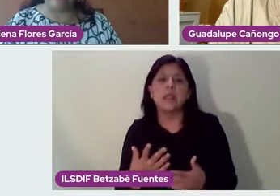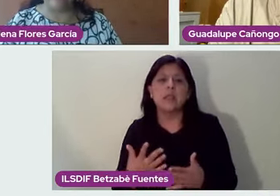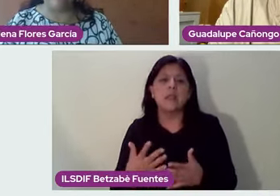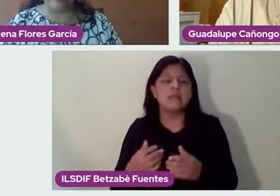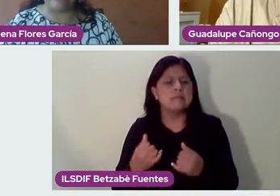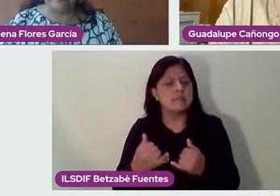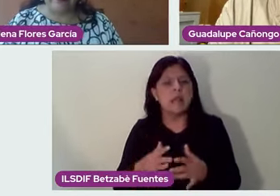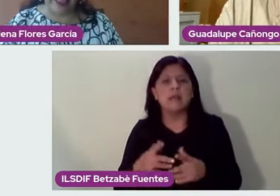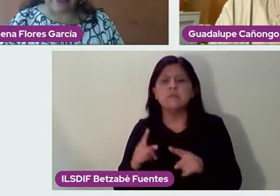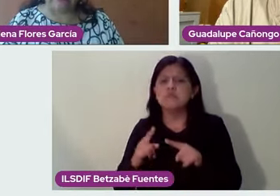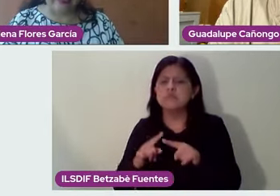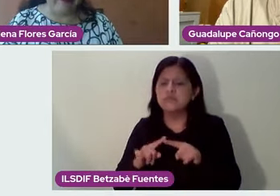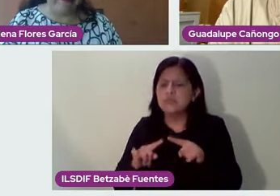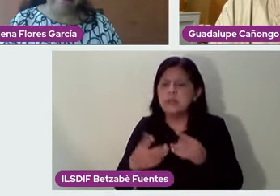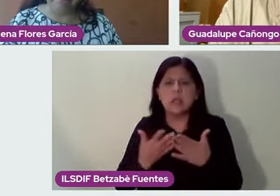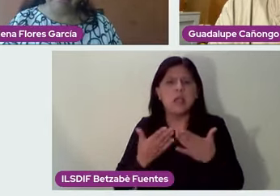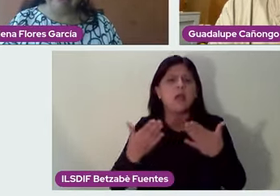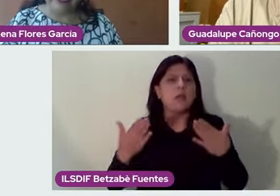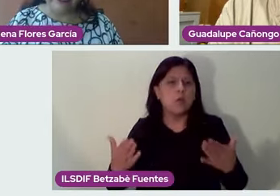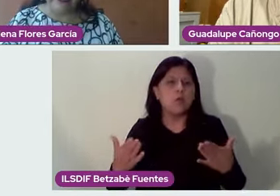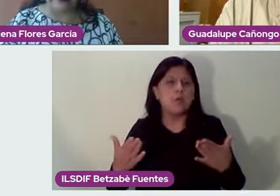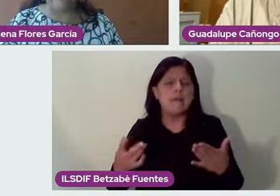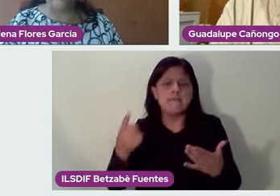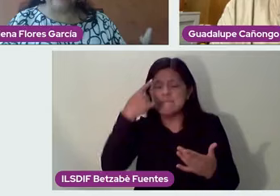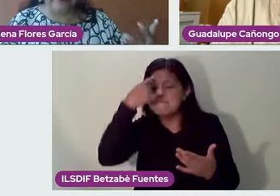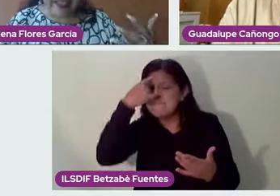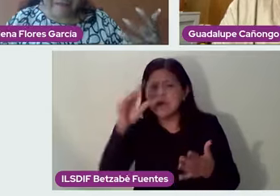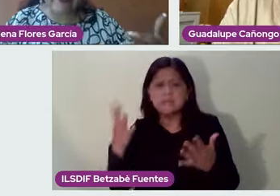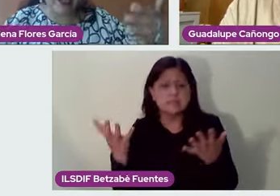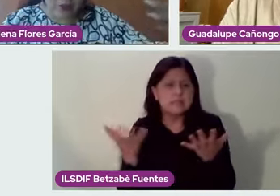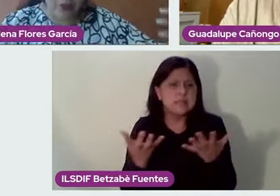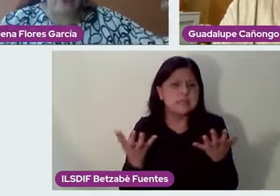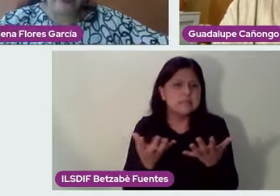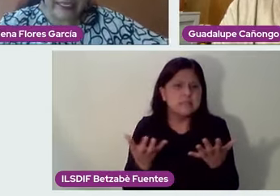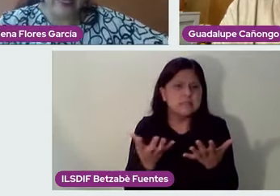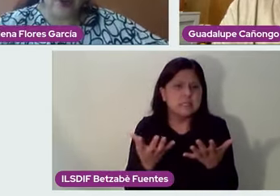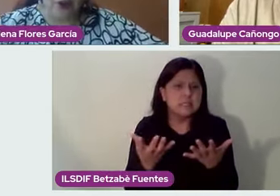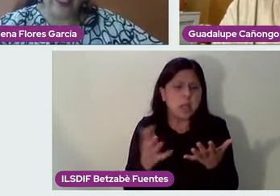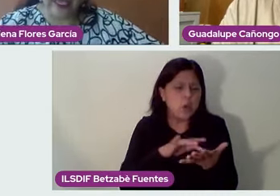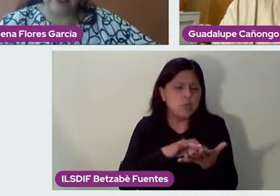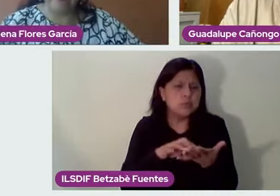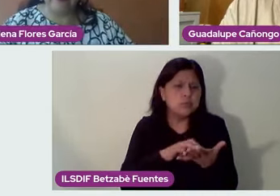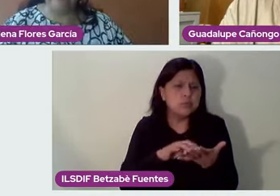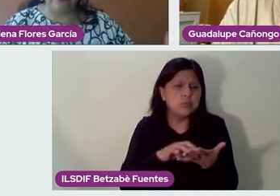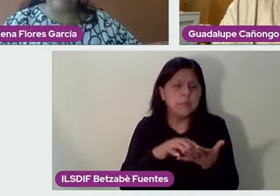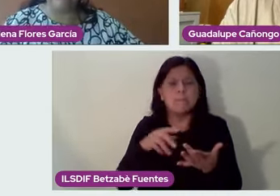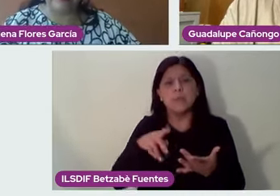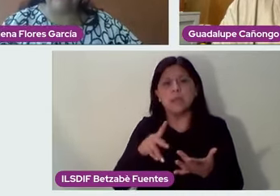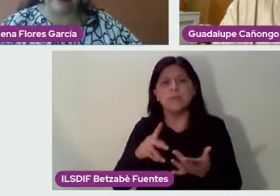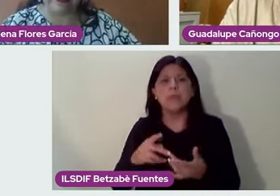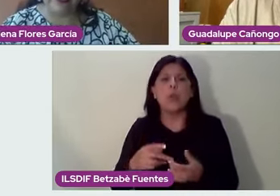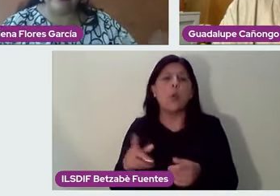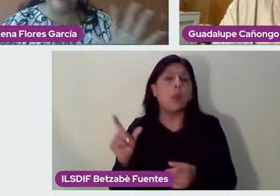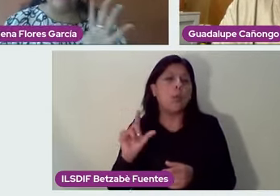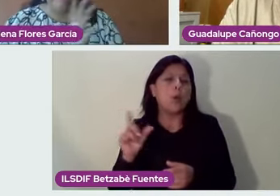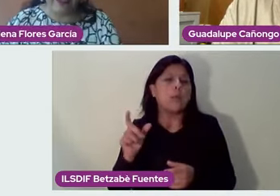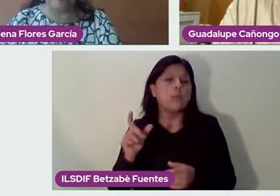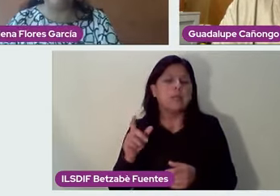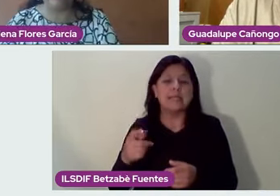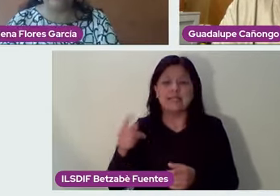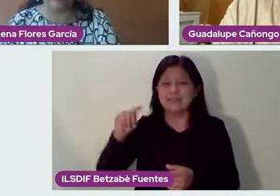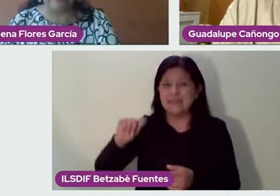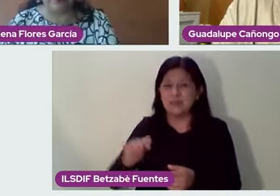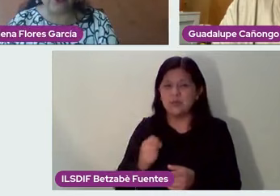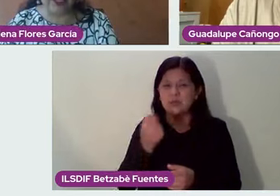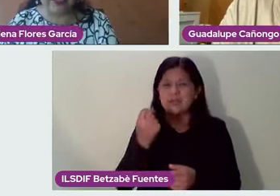de una manera más ágil. Entonces, ¿qué pasa cuando las tecnologías, ¿no?, se vuelven estas barreras para